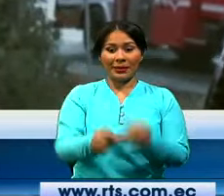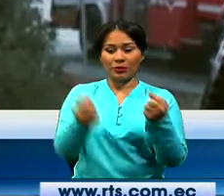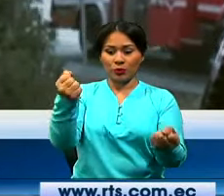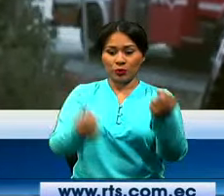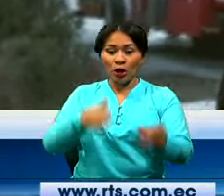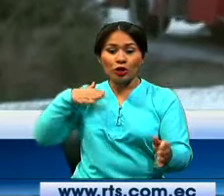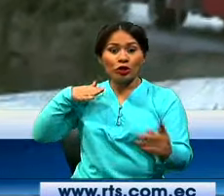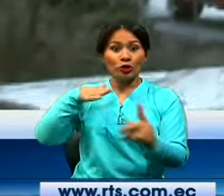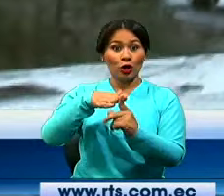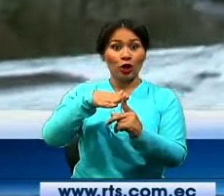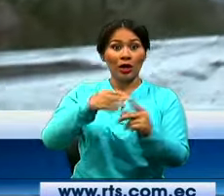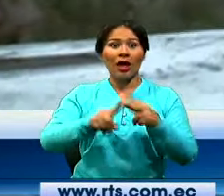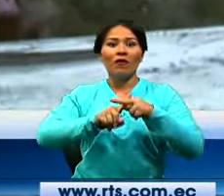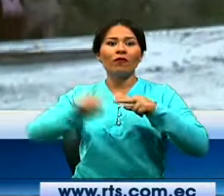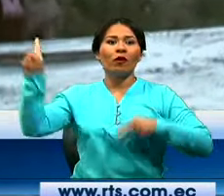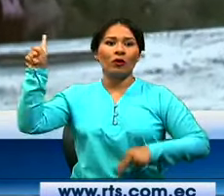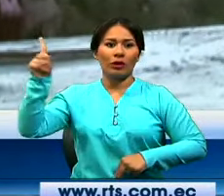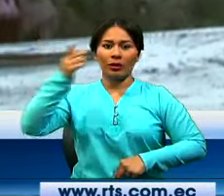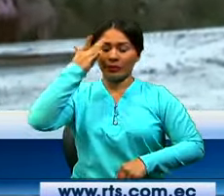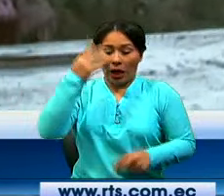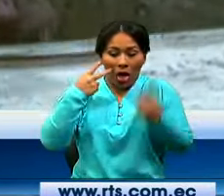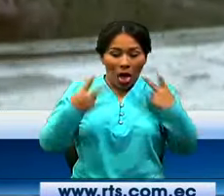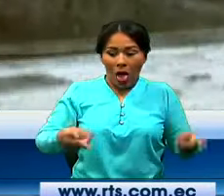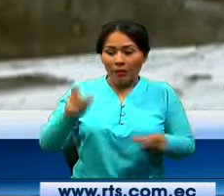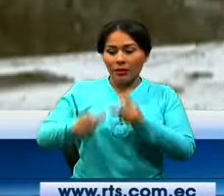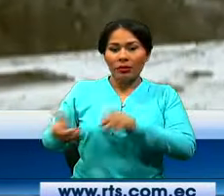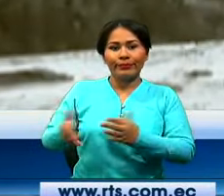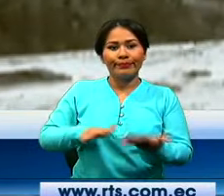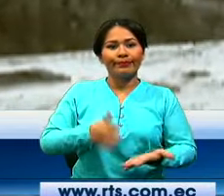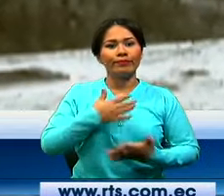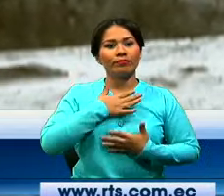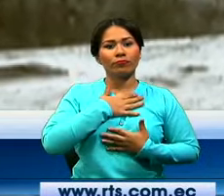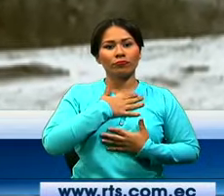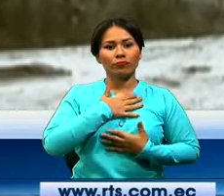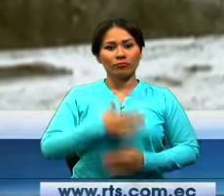luego de la desgracia, abandonó el vehículo, informó Iván Casamento.